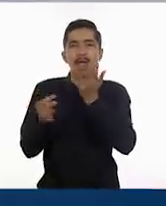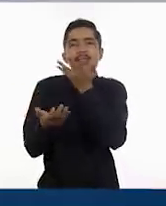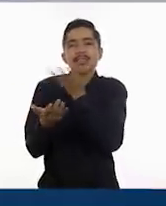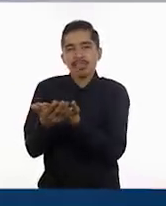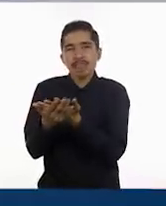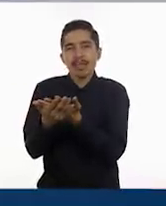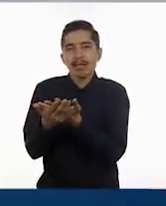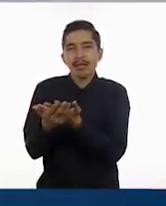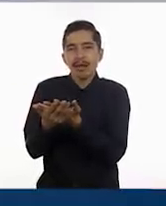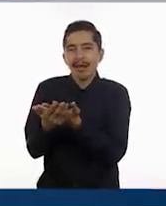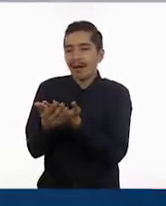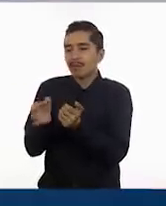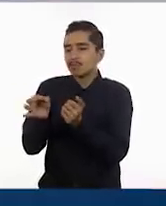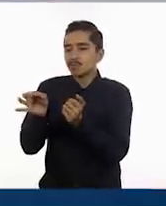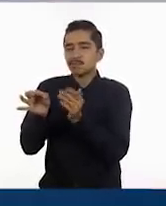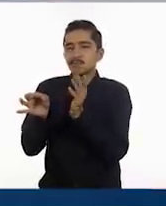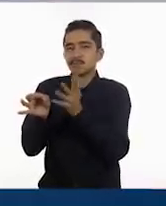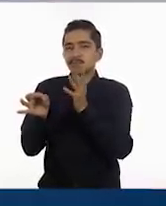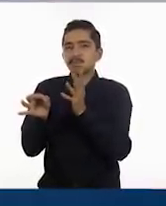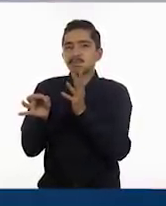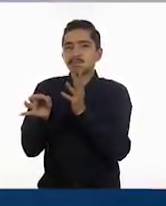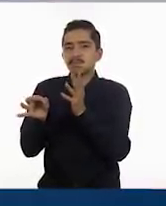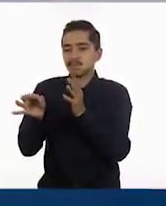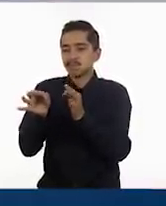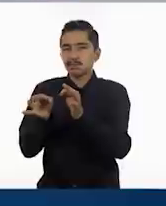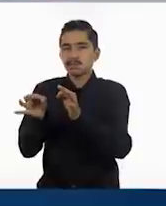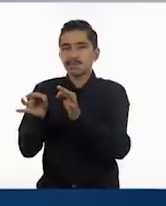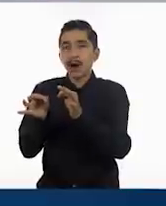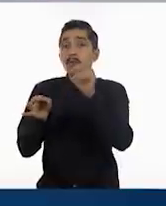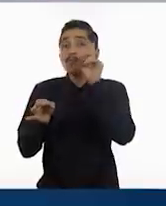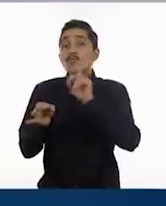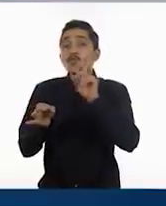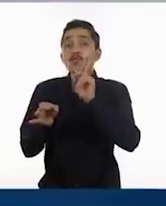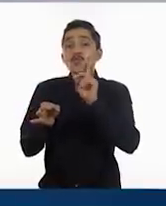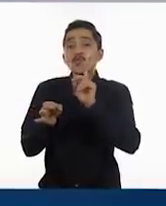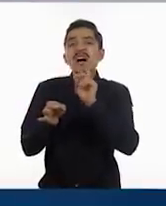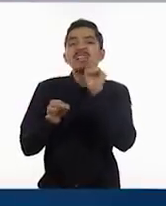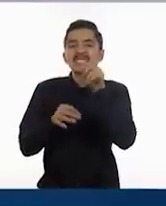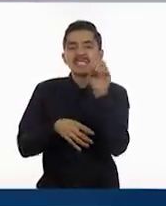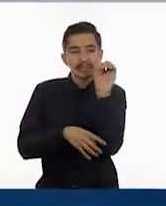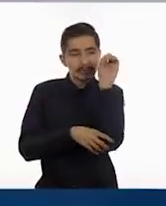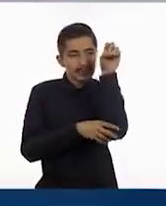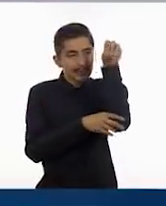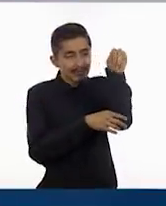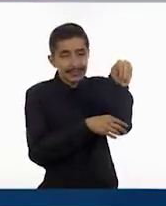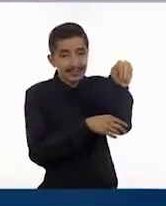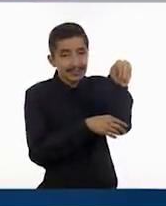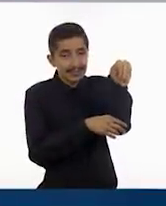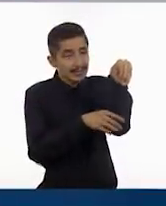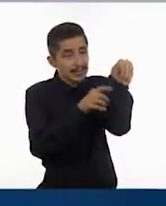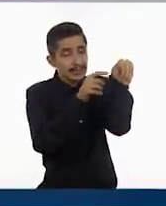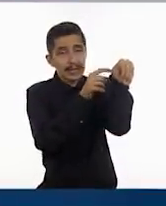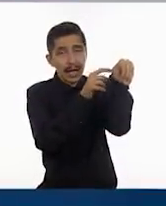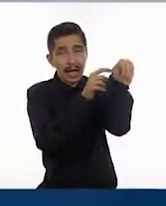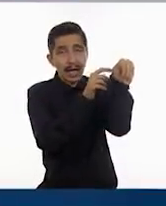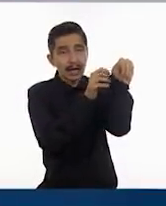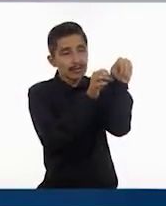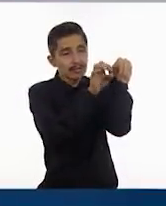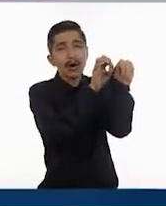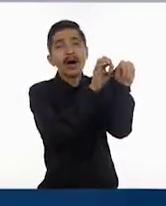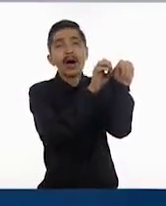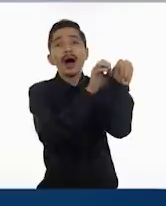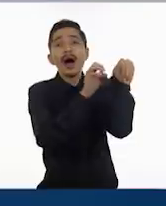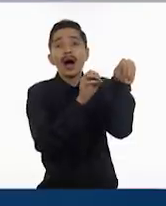lo transportan los cilios de las células de las trompas de falopio. Entonces, el óvulo va a hacer un recorrido por las trompas de